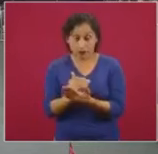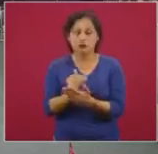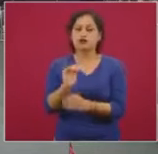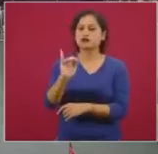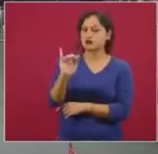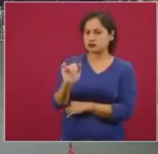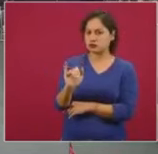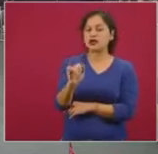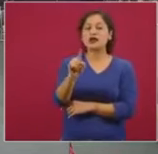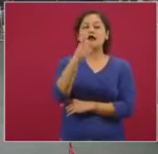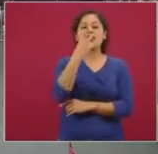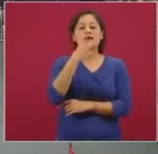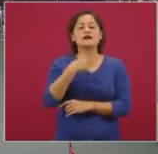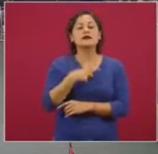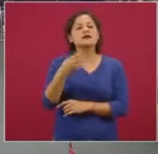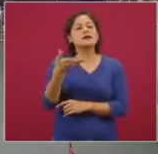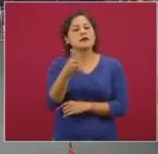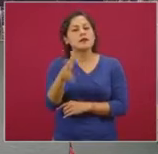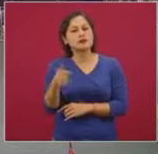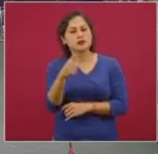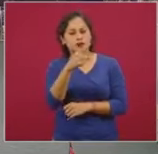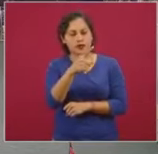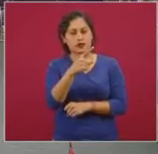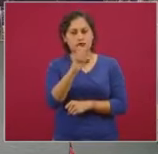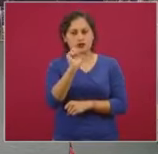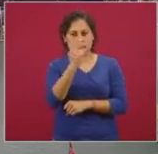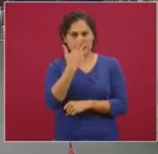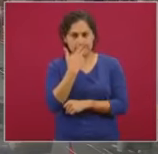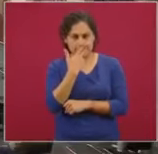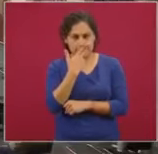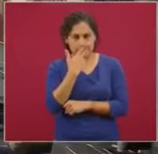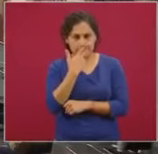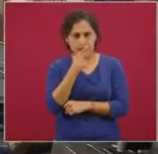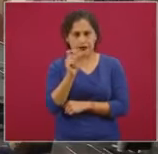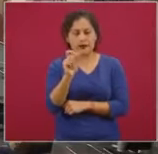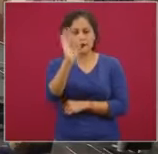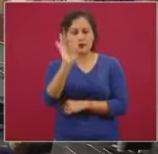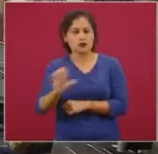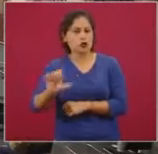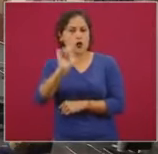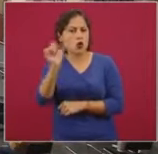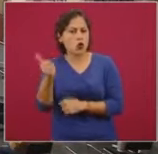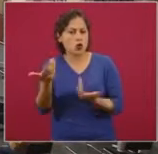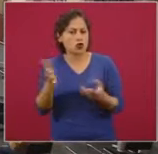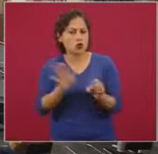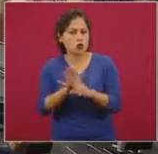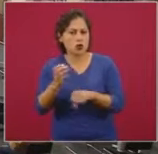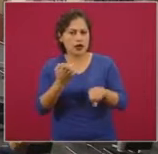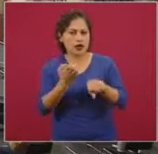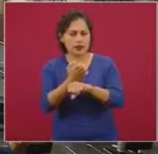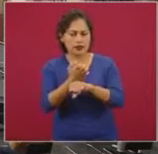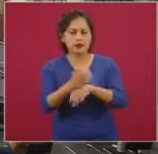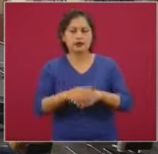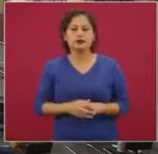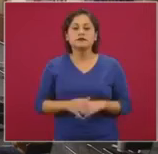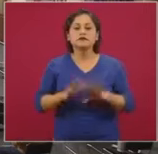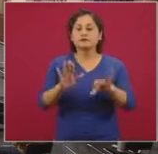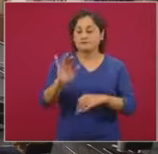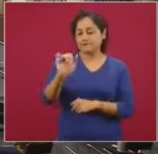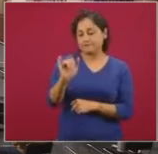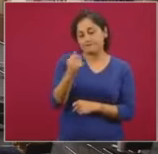es por Chihuahua, no sé qué, el 20% restante de qué otras entidades. Gracias. Sí, efectivamente.